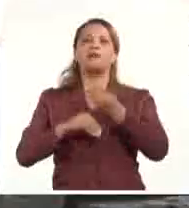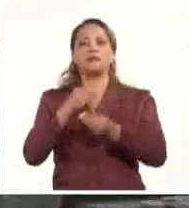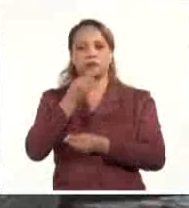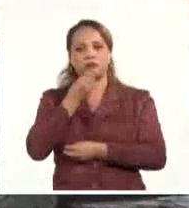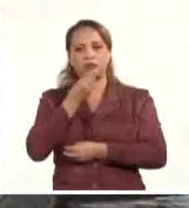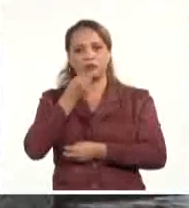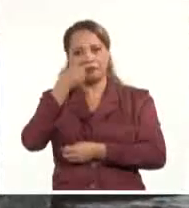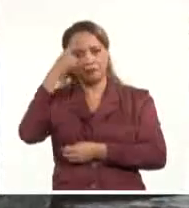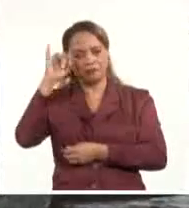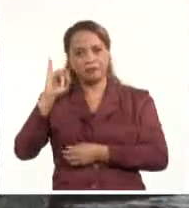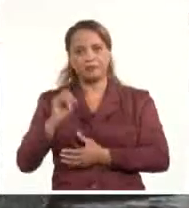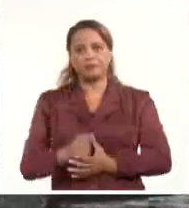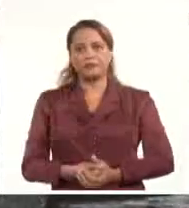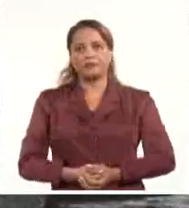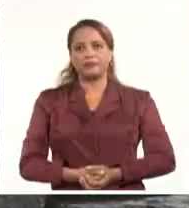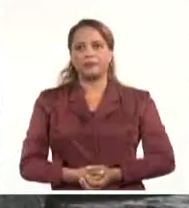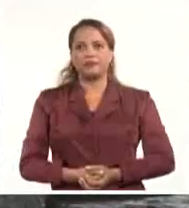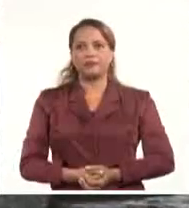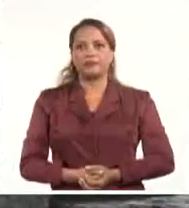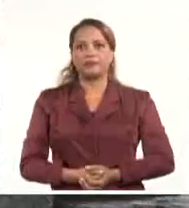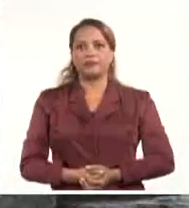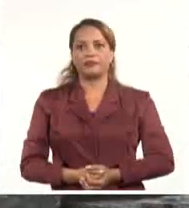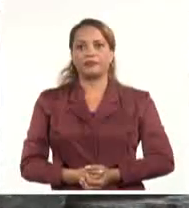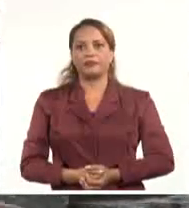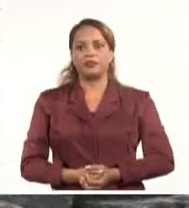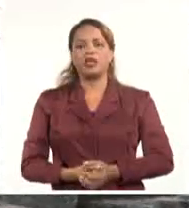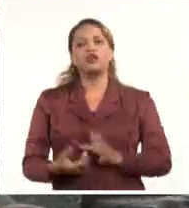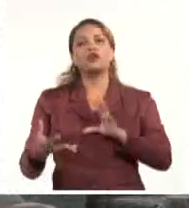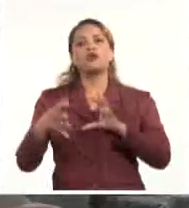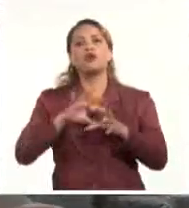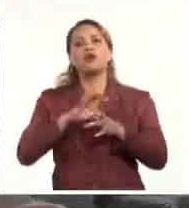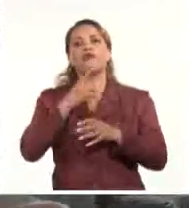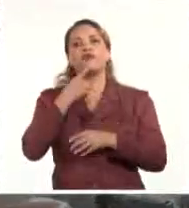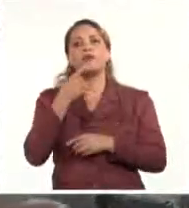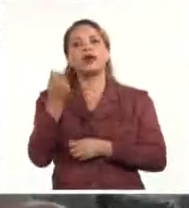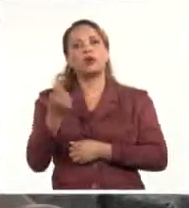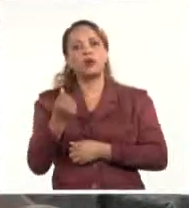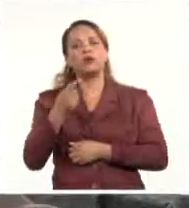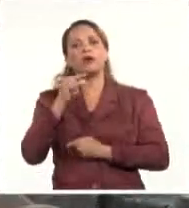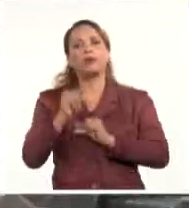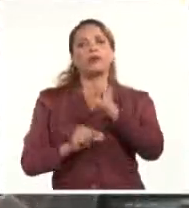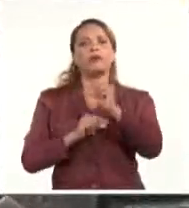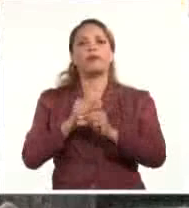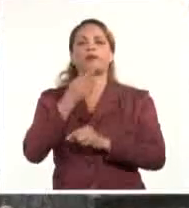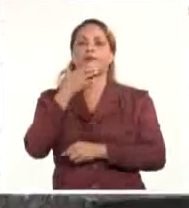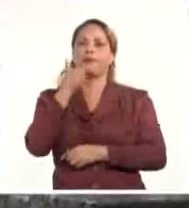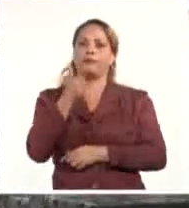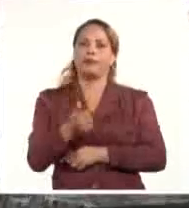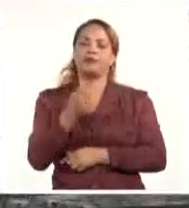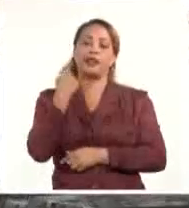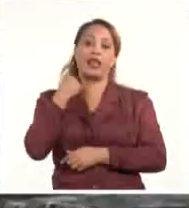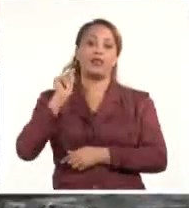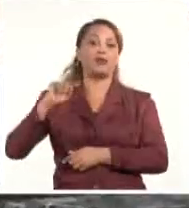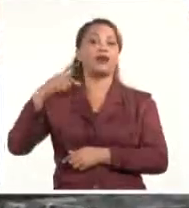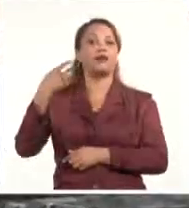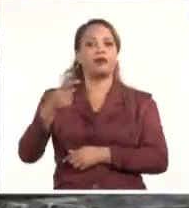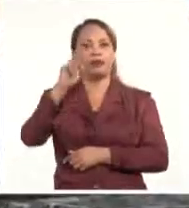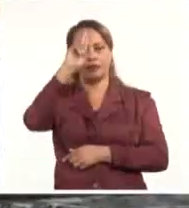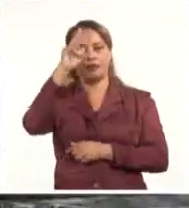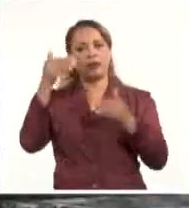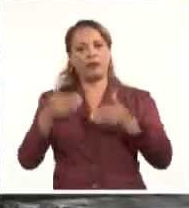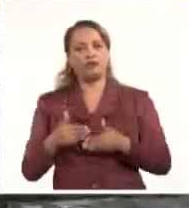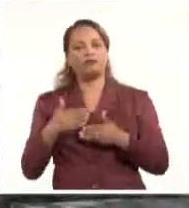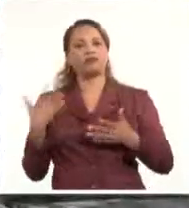puede. El país, con el nuevo modelo económico, debe ir mejorando paulatinamente y nada, el año que viene, salud primero,